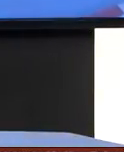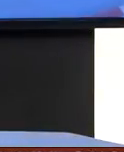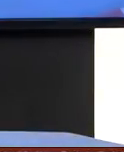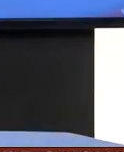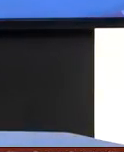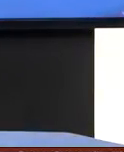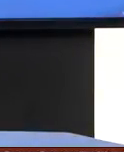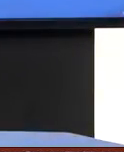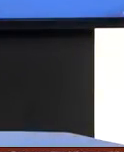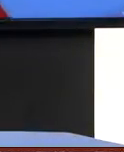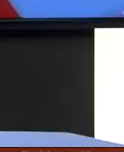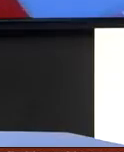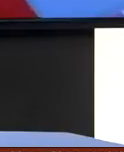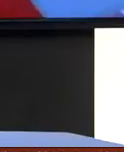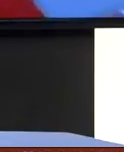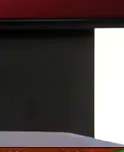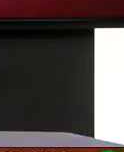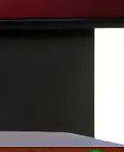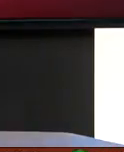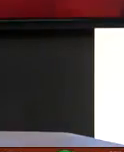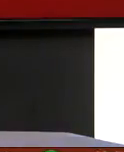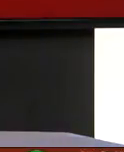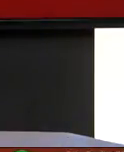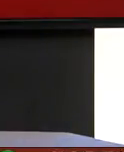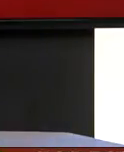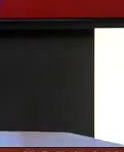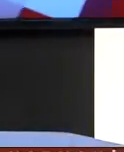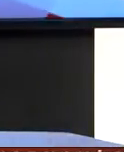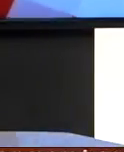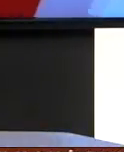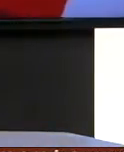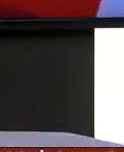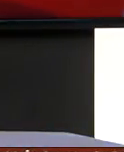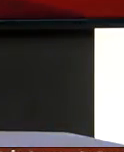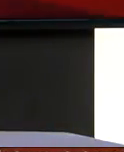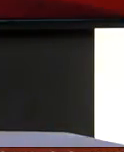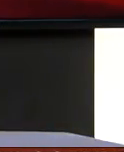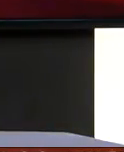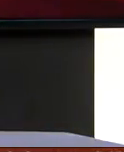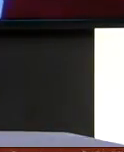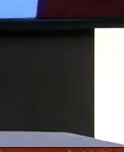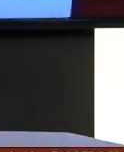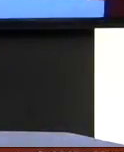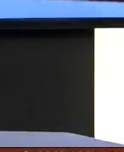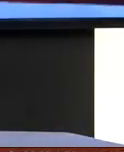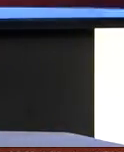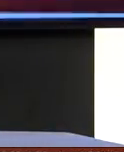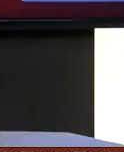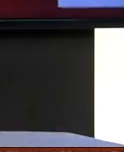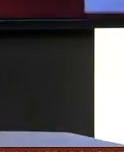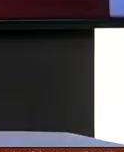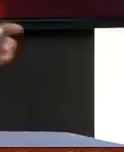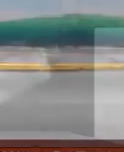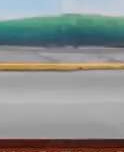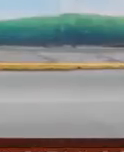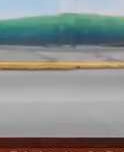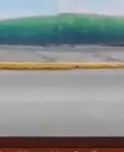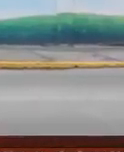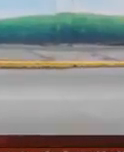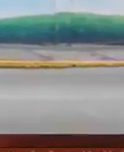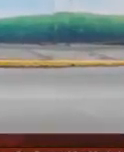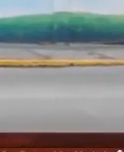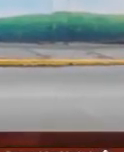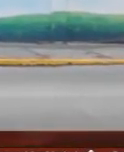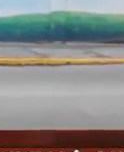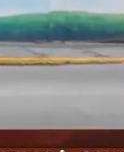mural en el que el material más importante fue la solidaridad. Vamos a conocer la historia.